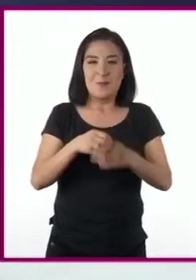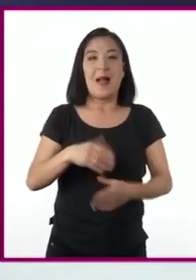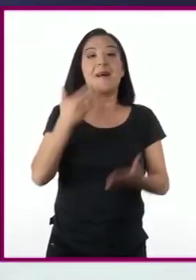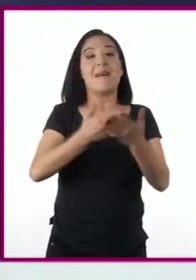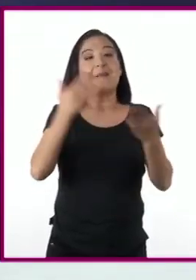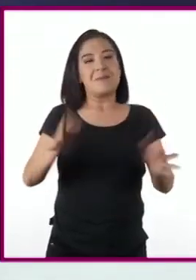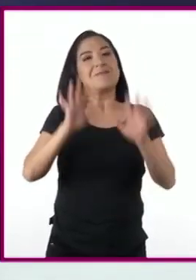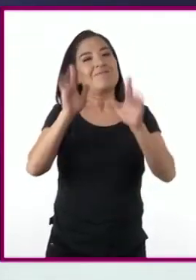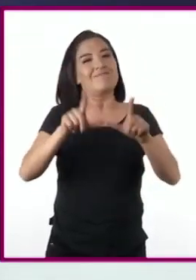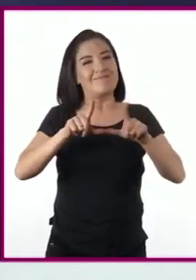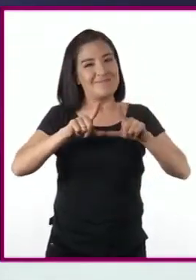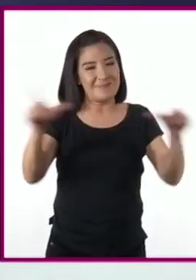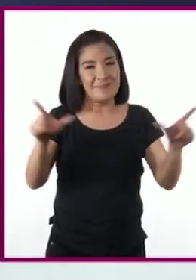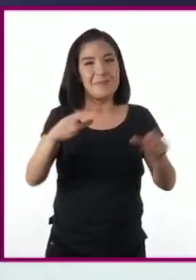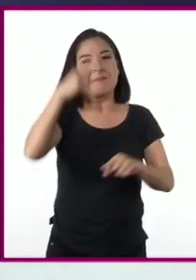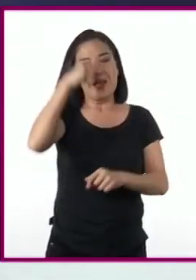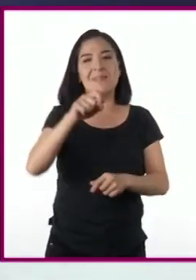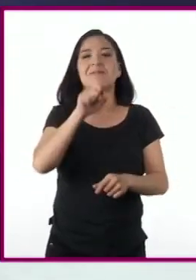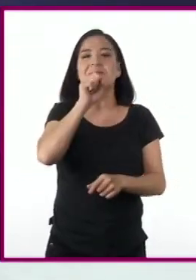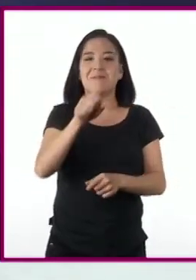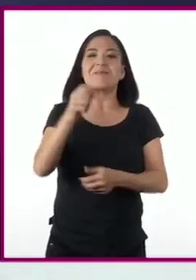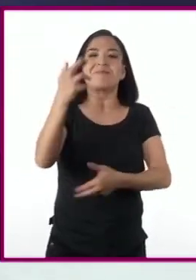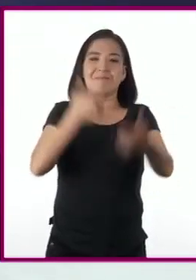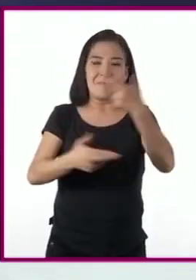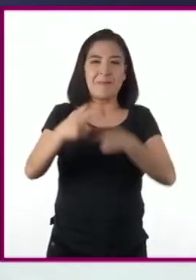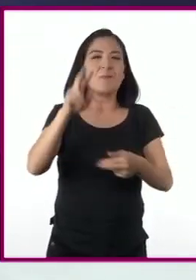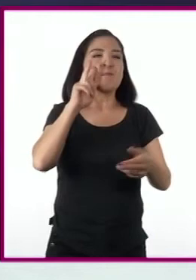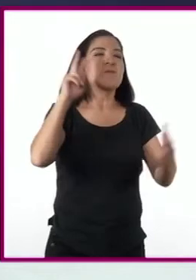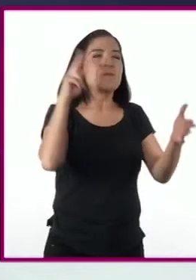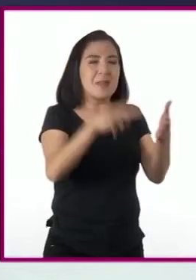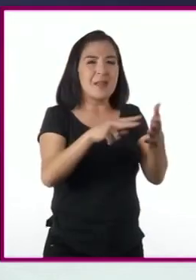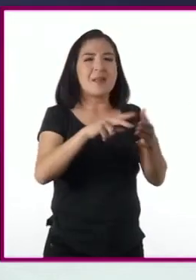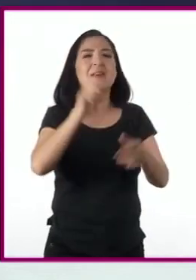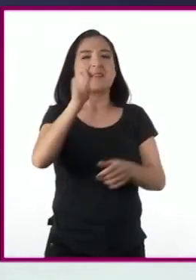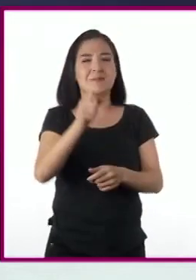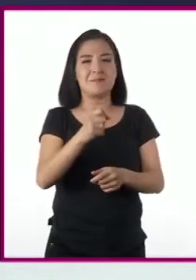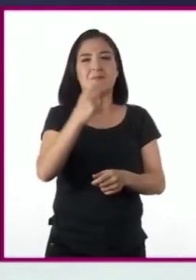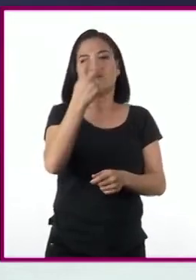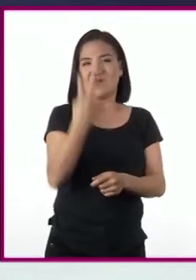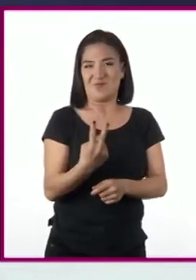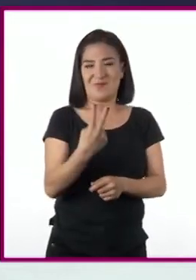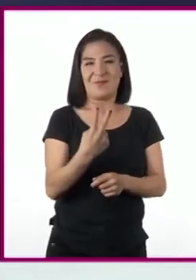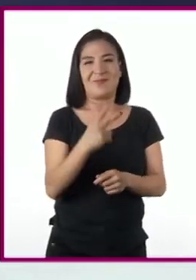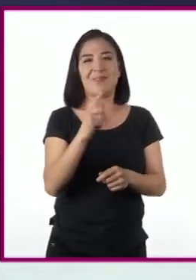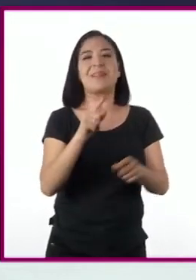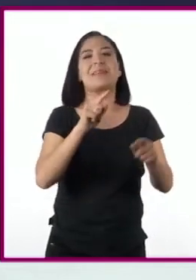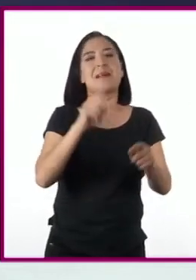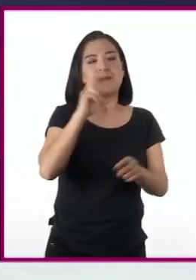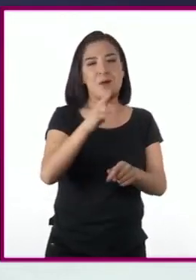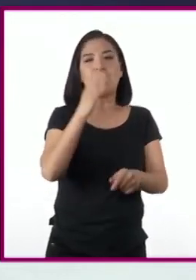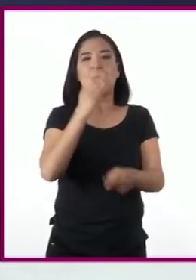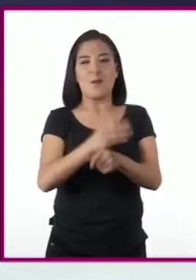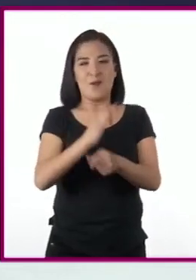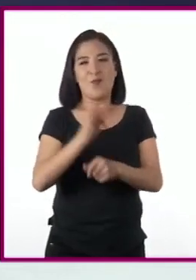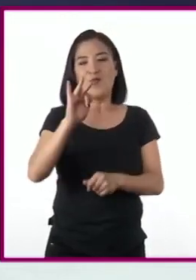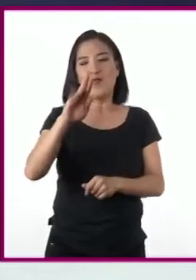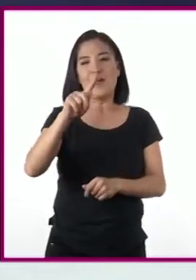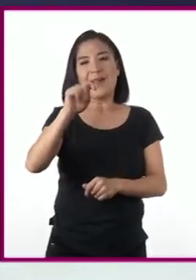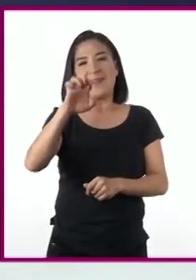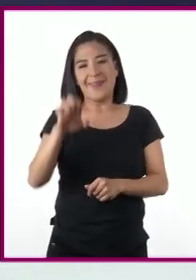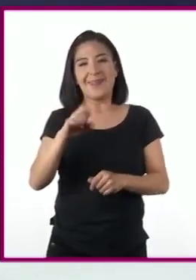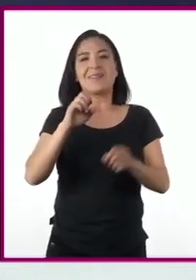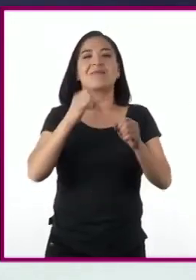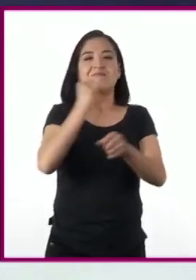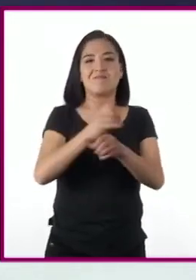estamos listas y listos para regresar y observar los dos extractos de las siguientes fuentes informativas